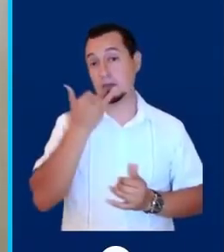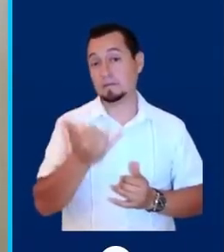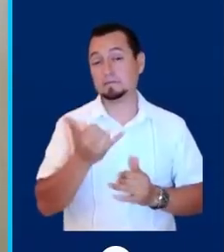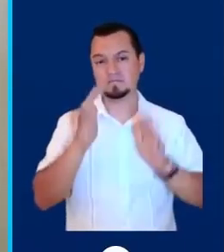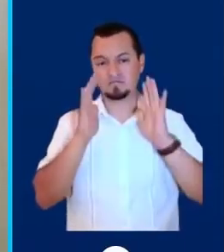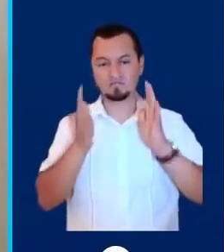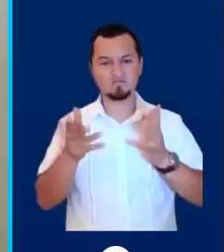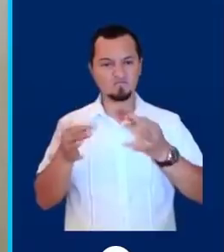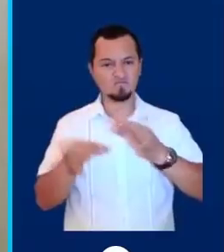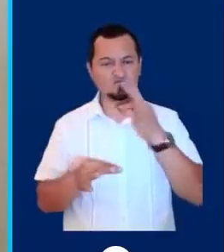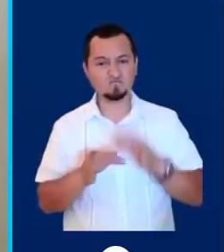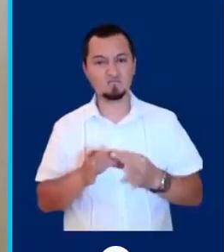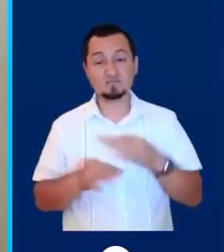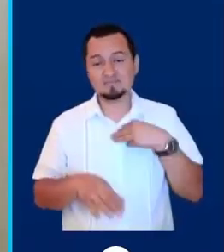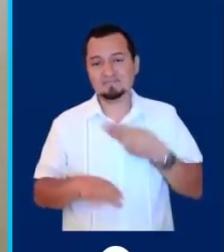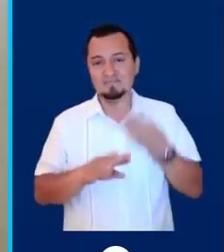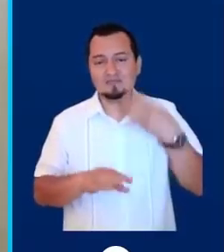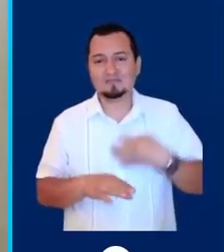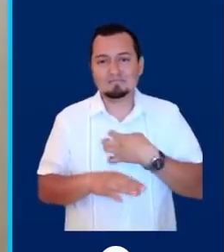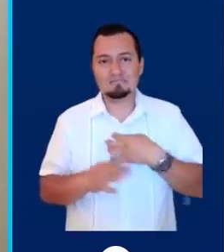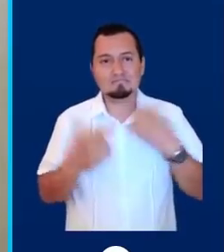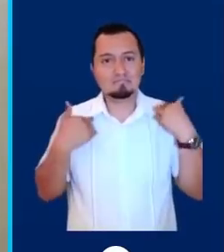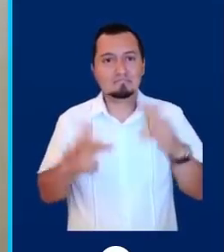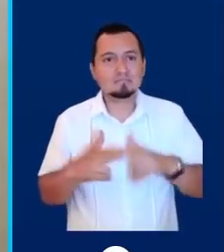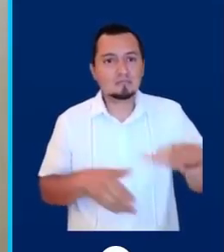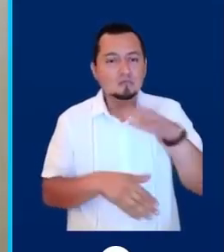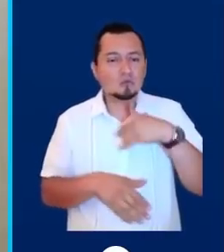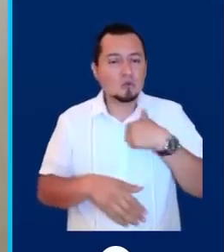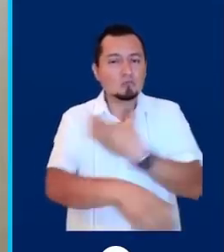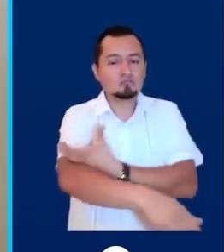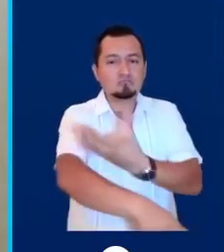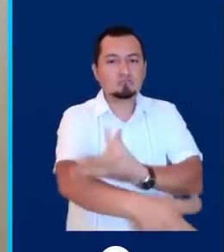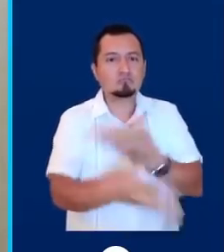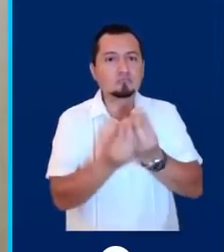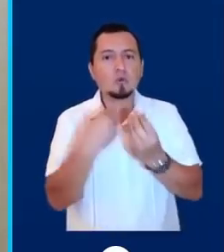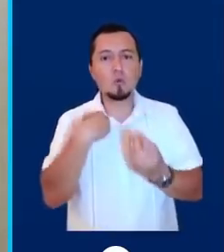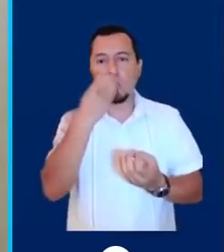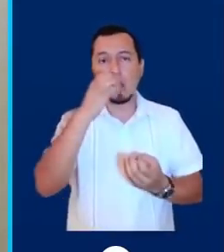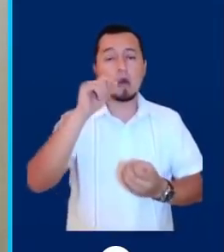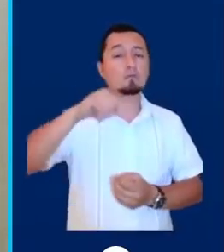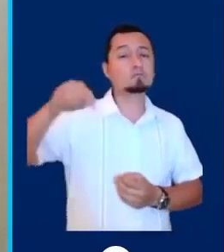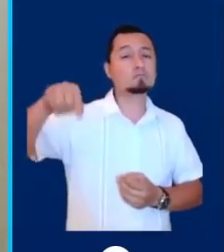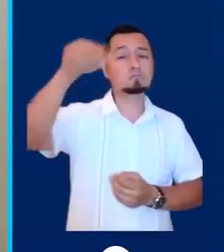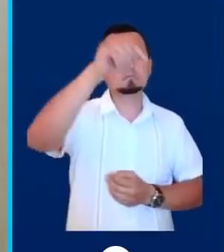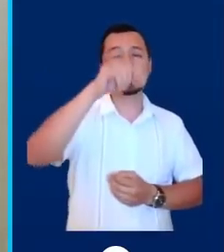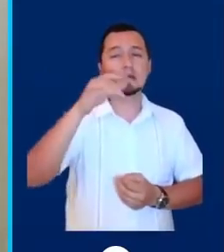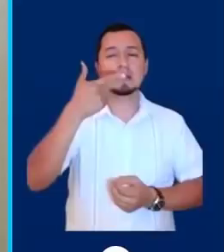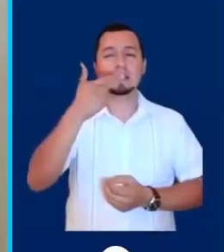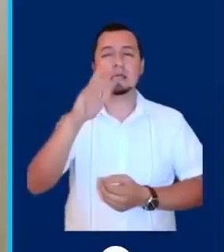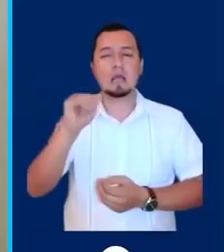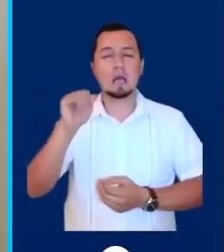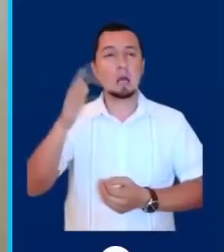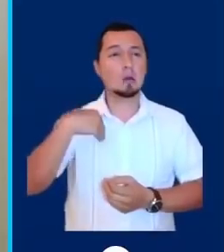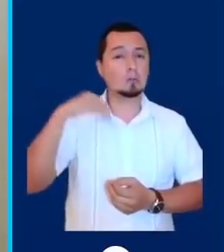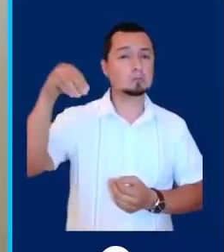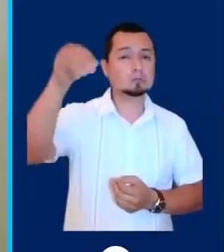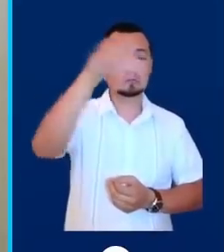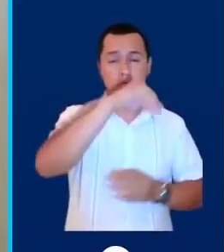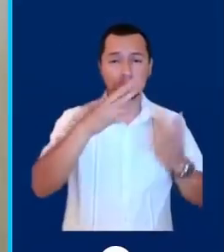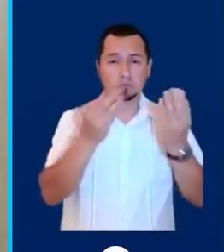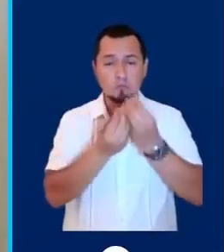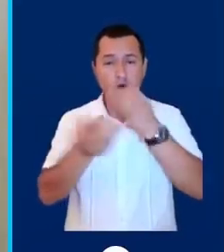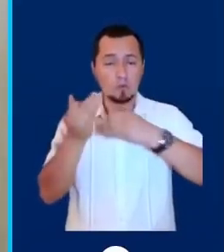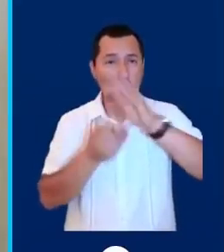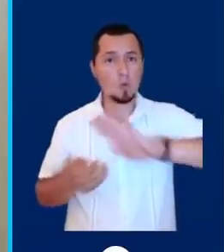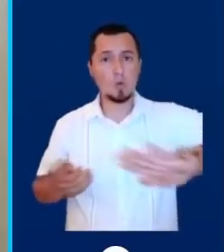Estamos todos los maestros ansiosos, yo he estado acompañando al gobernador en muchas escuelas, hemos estado visitando todos los rincones desde